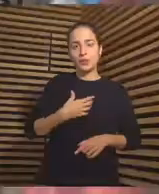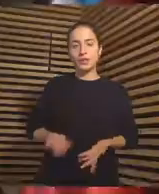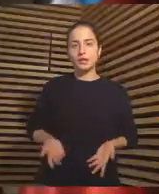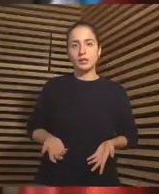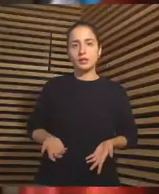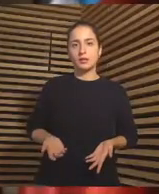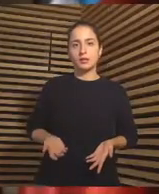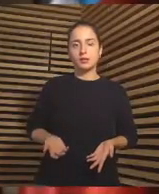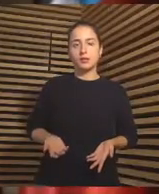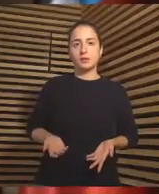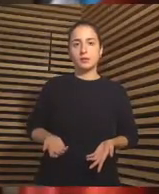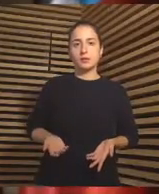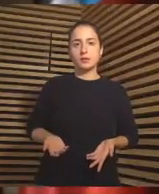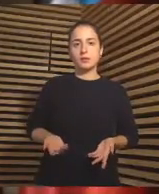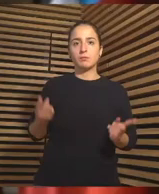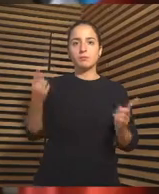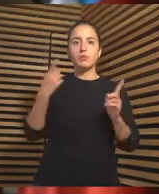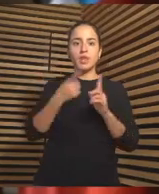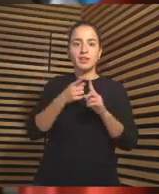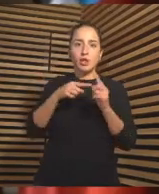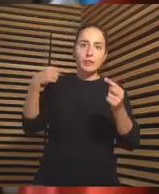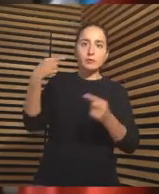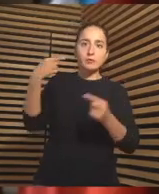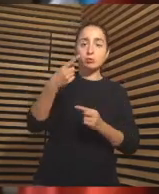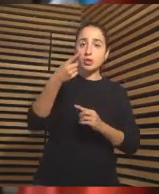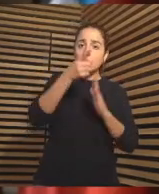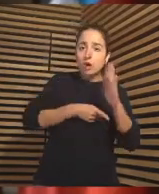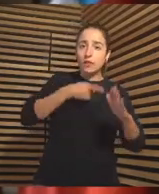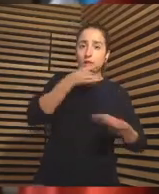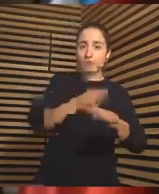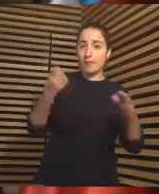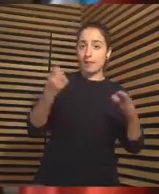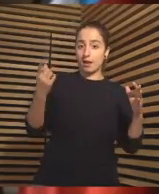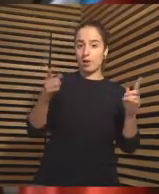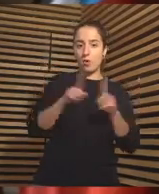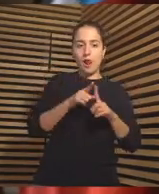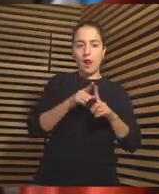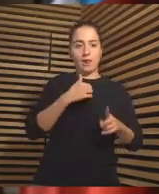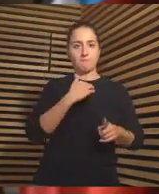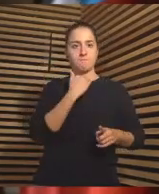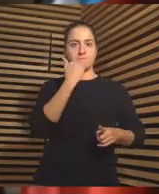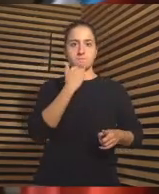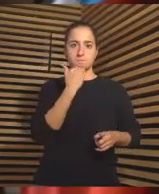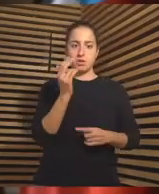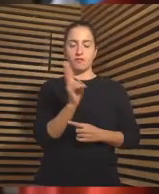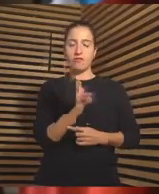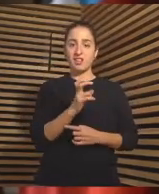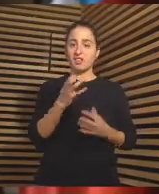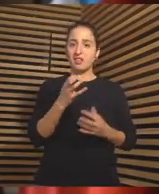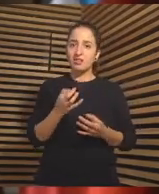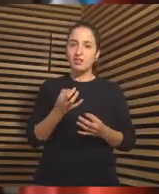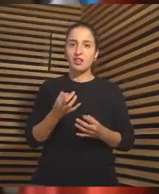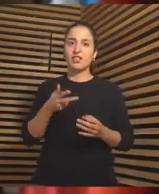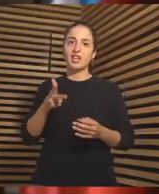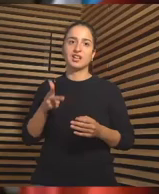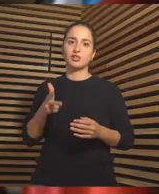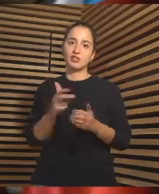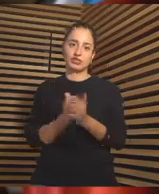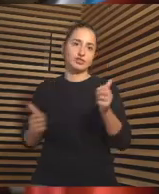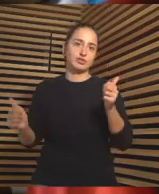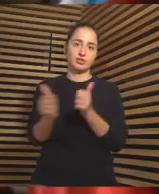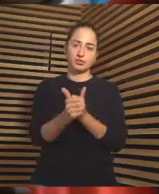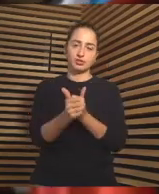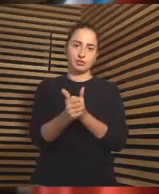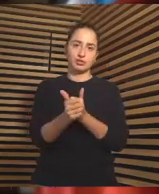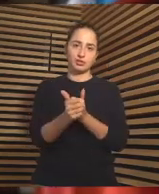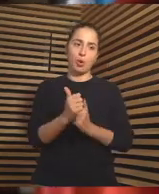Para que la próxima ordenanza sea medianamente digna, tendrá que anteponer los derechos a las